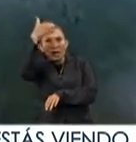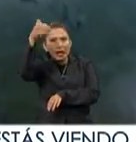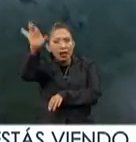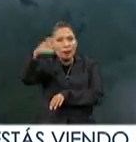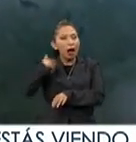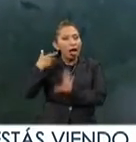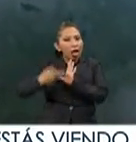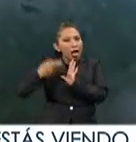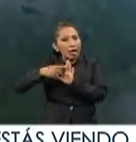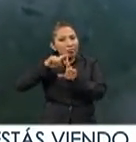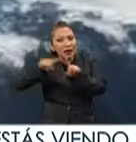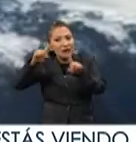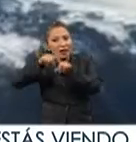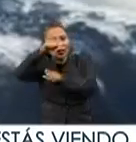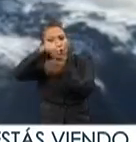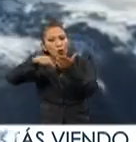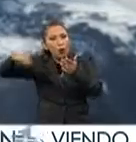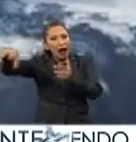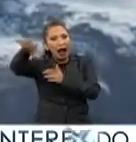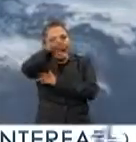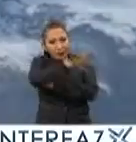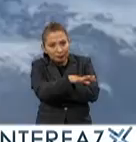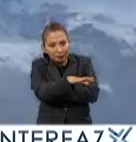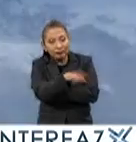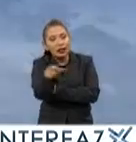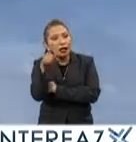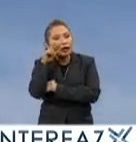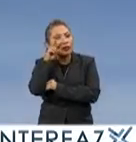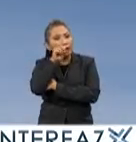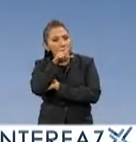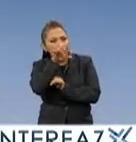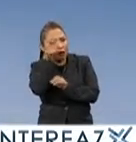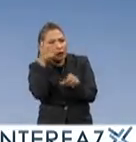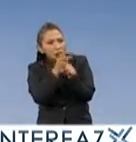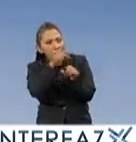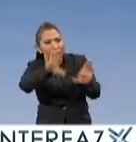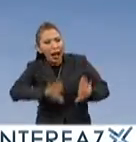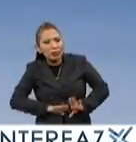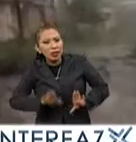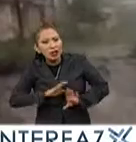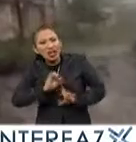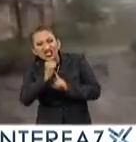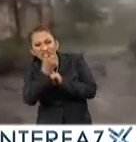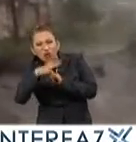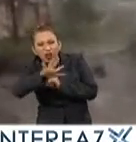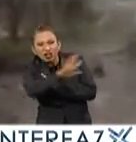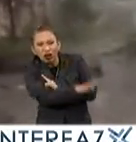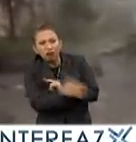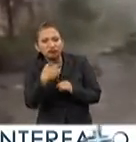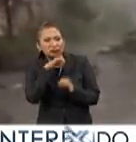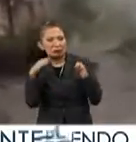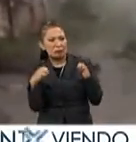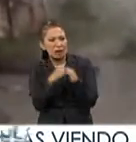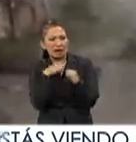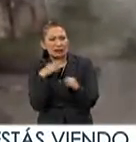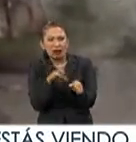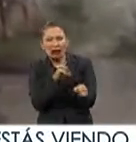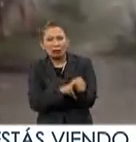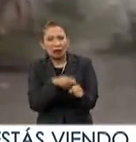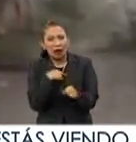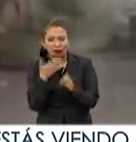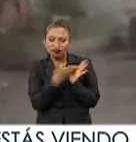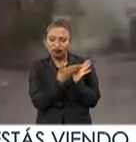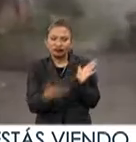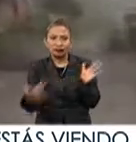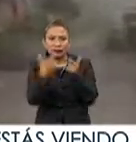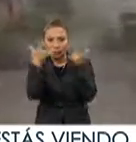que se presentan en diferentes entornos ecológicos e identifica las características y condiciones de los desastres naturales que se han dado a lo